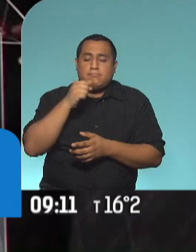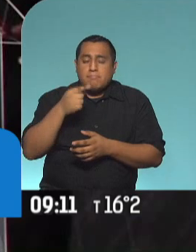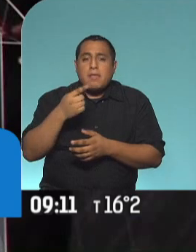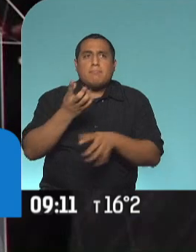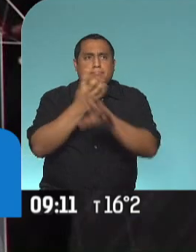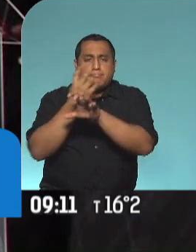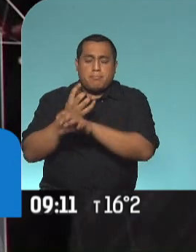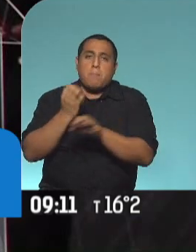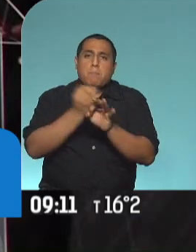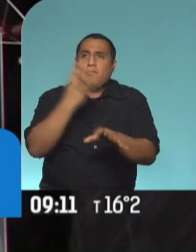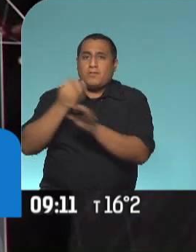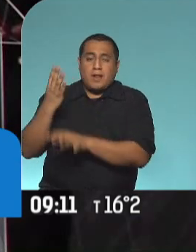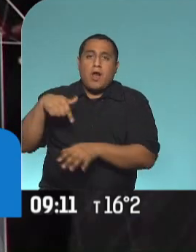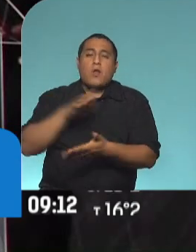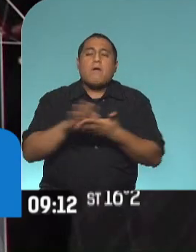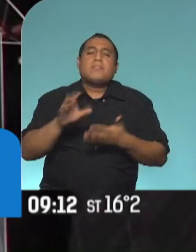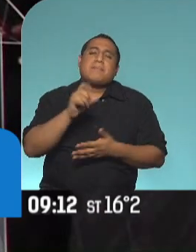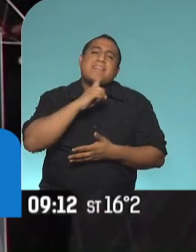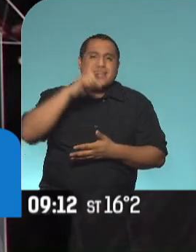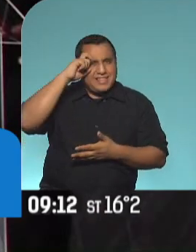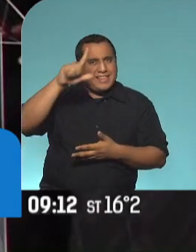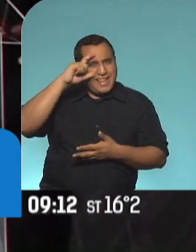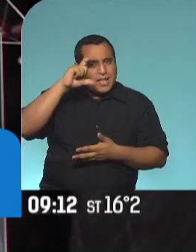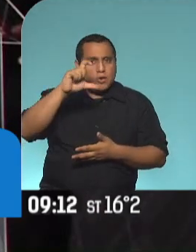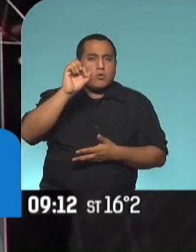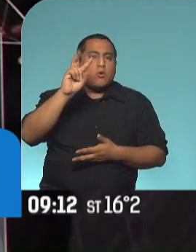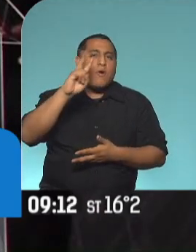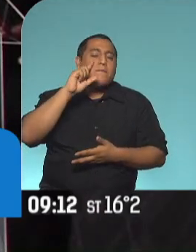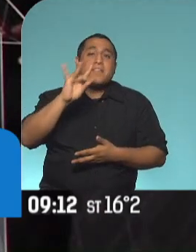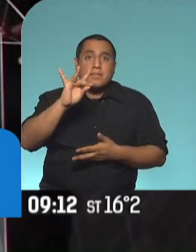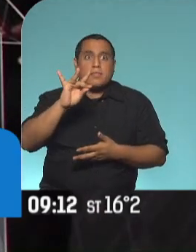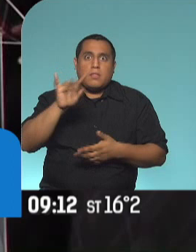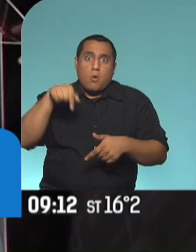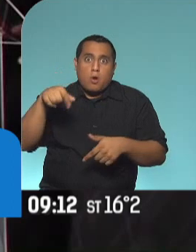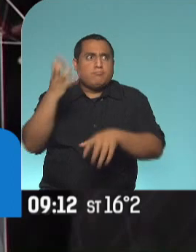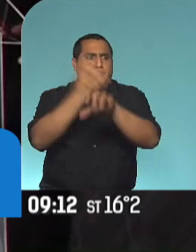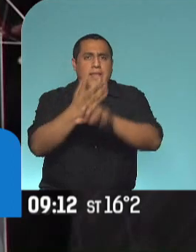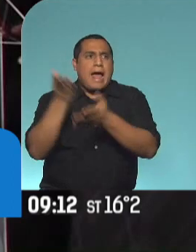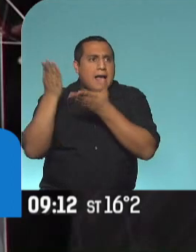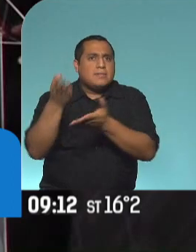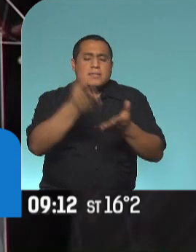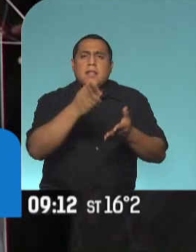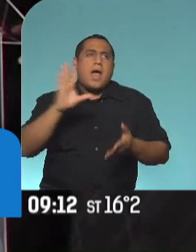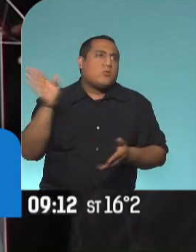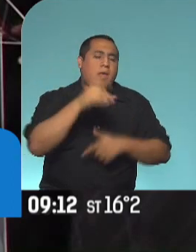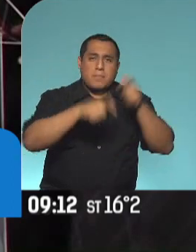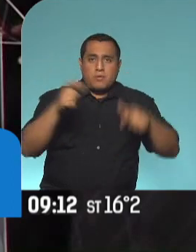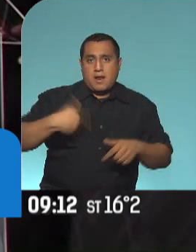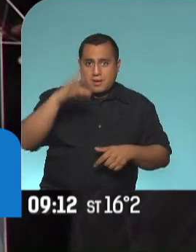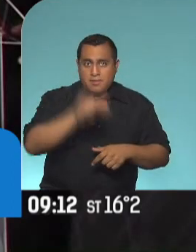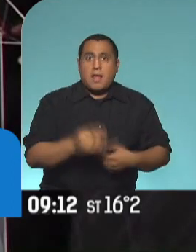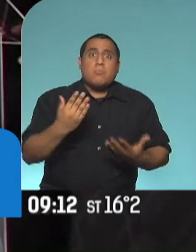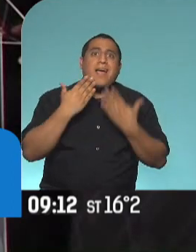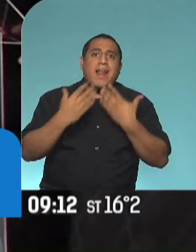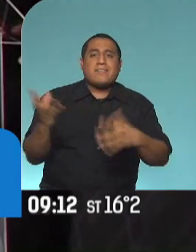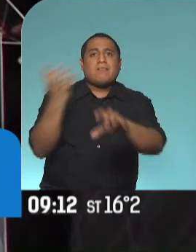y gracias a TeleCOVID hoy está brindando asistencia remota a todos los pacientes del país a partir de la